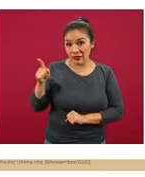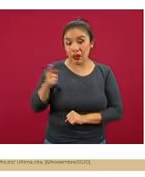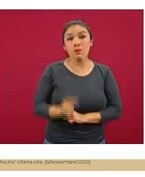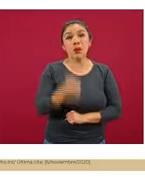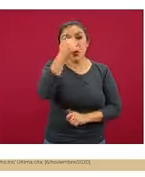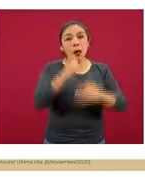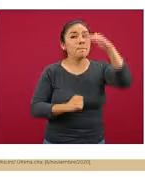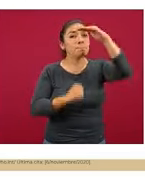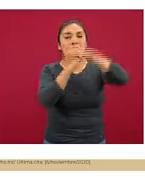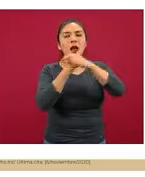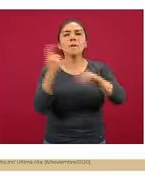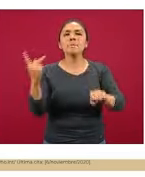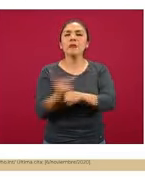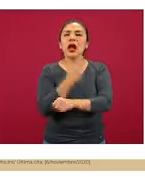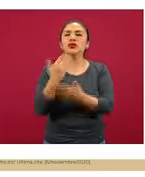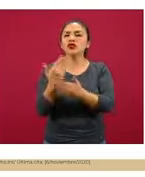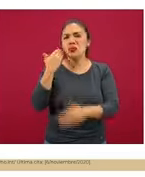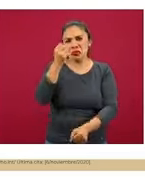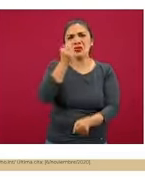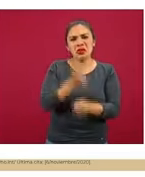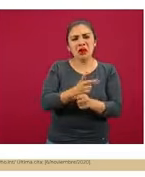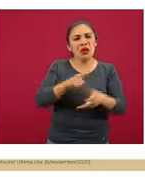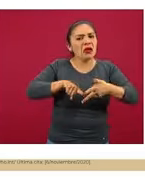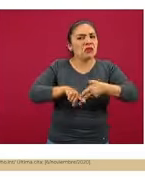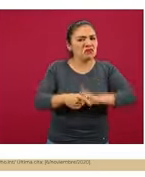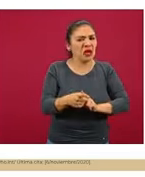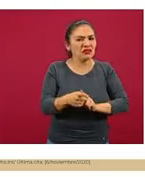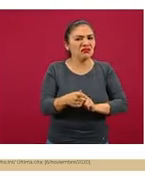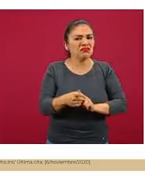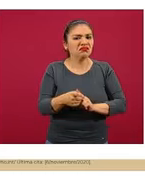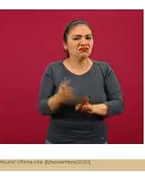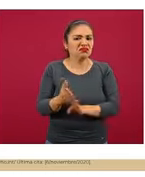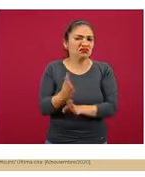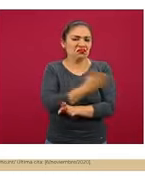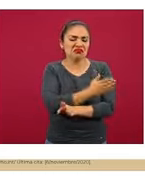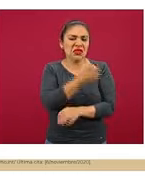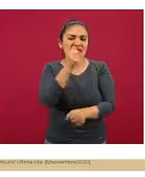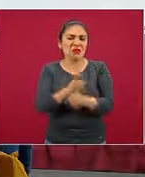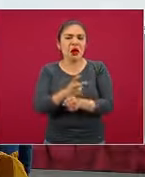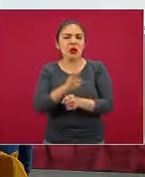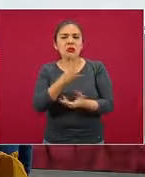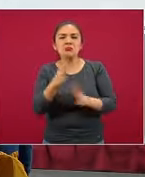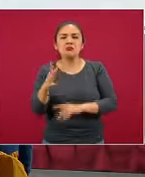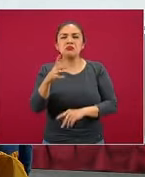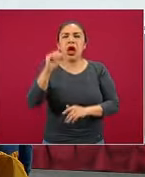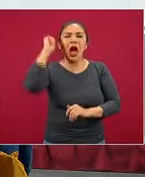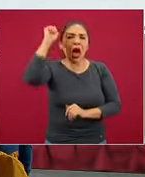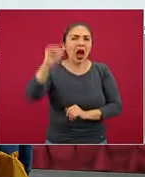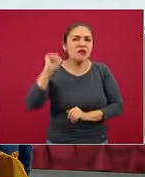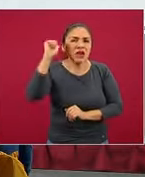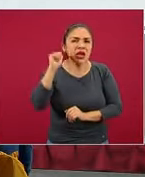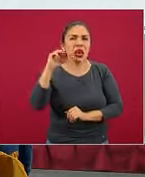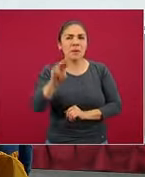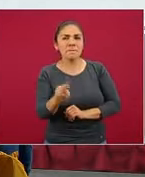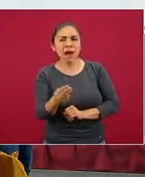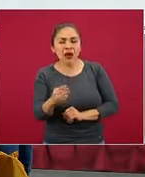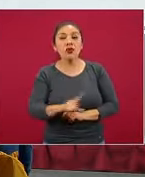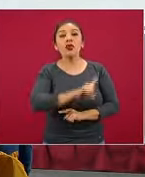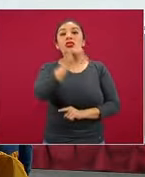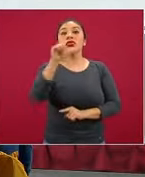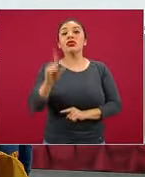acme que ocurrió temprano al inicio de la pandemia en general, se produjo entre los meses de abril y mayo, luego